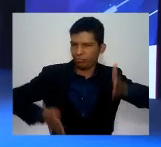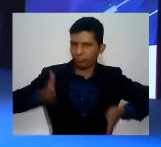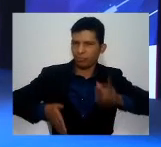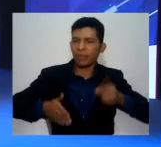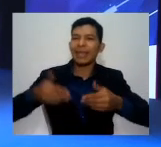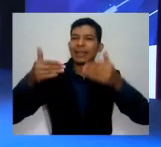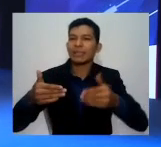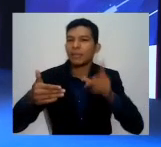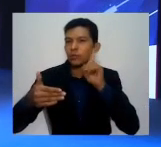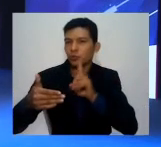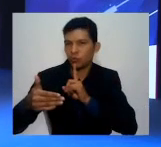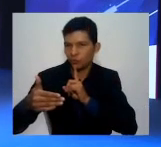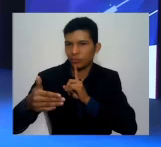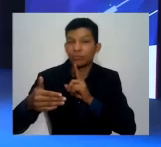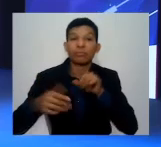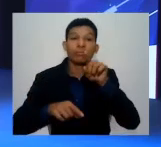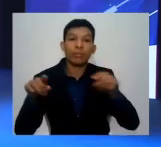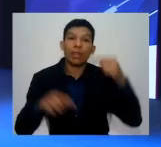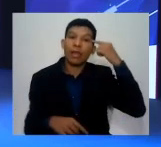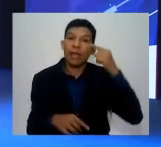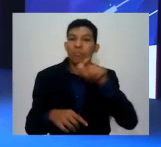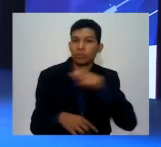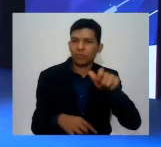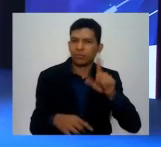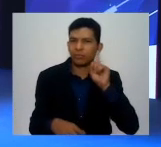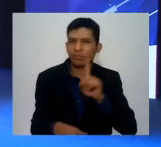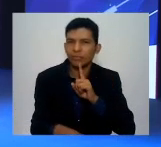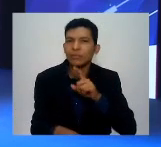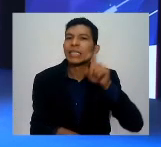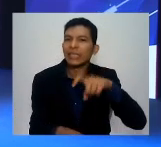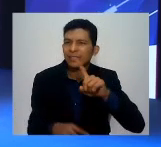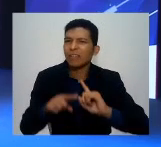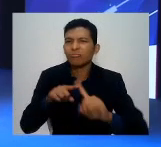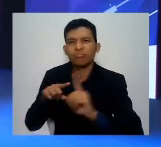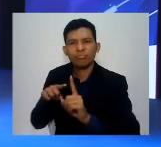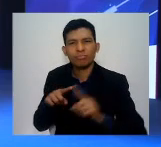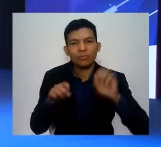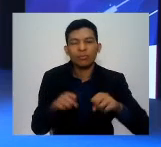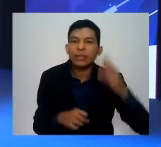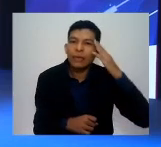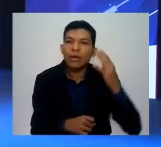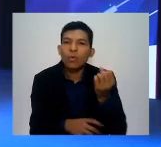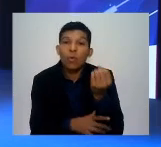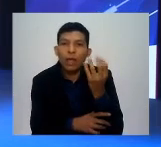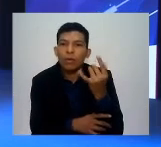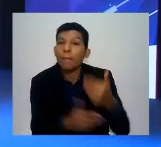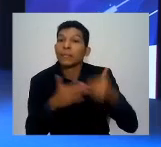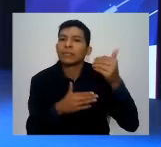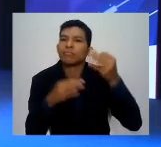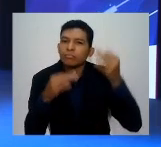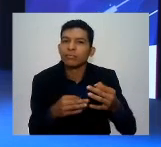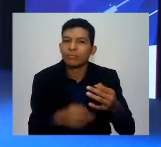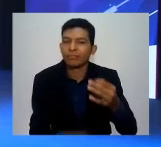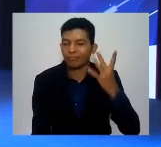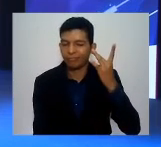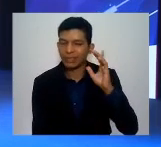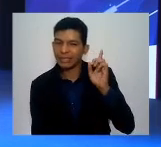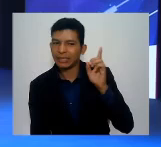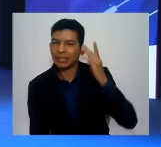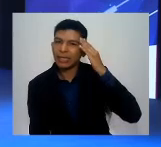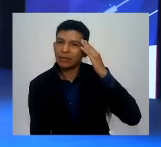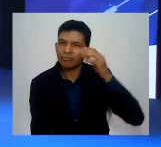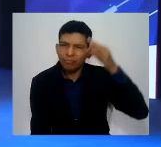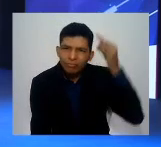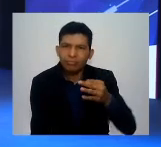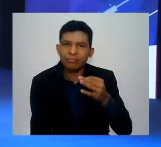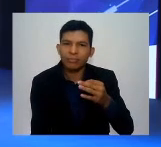pudieron seguir con el partido sin que hubiera que hacer todos los cambios. El HANS. HANS es este dispositivo que estamos aquí viendo a la mitad, que es el Head and Neck